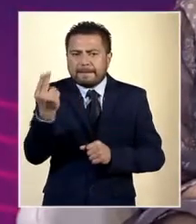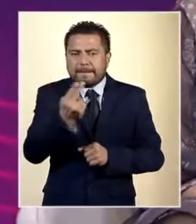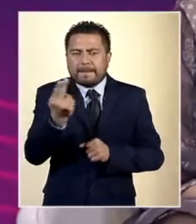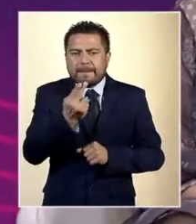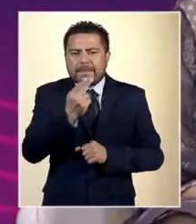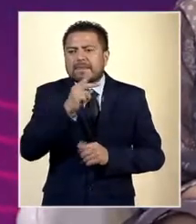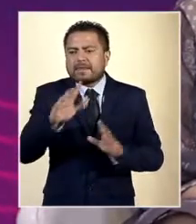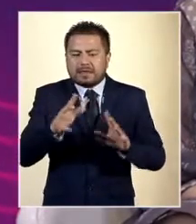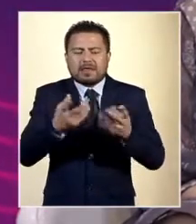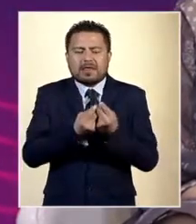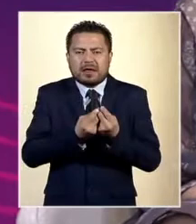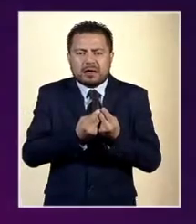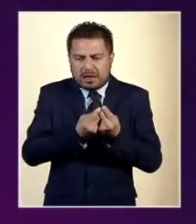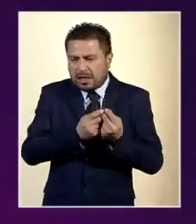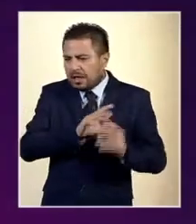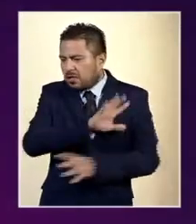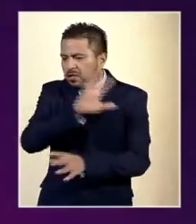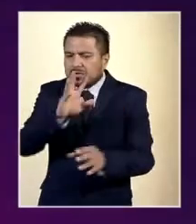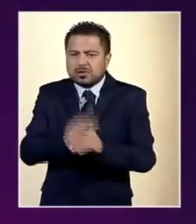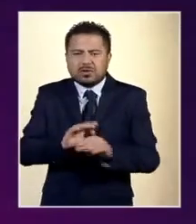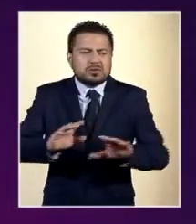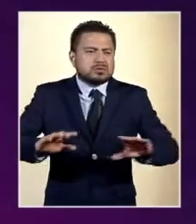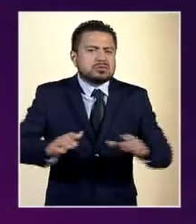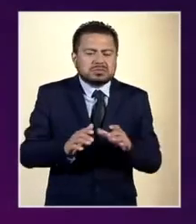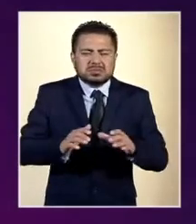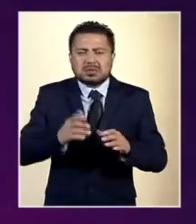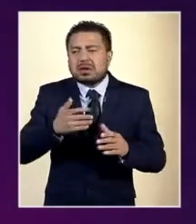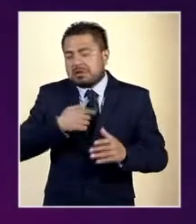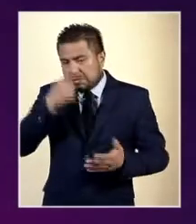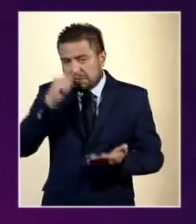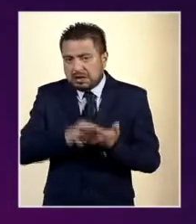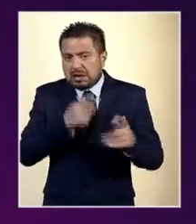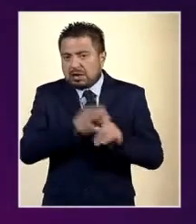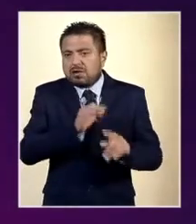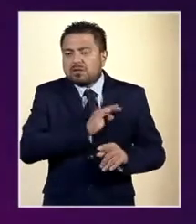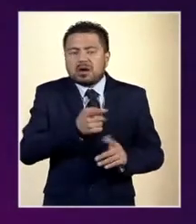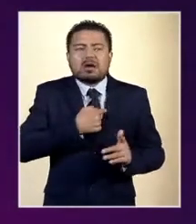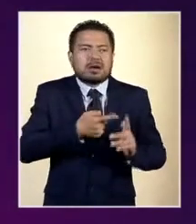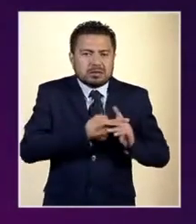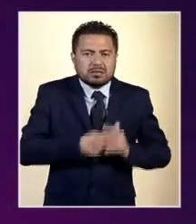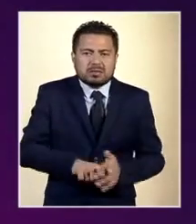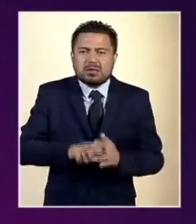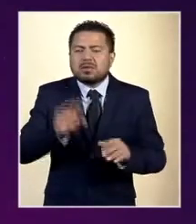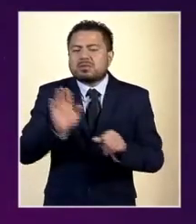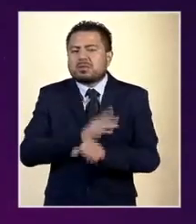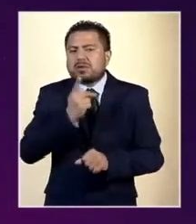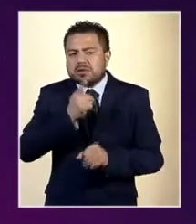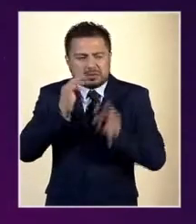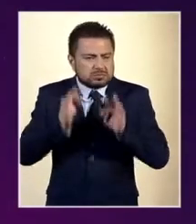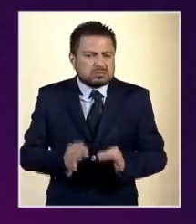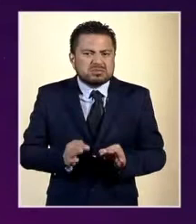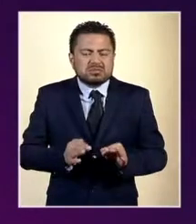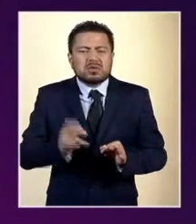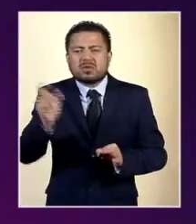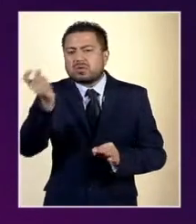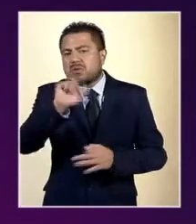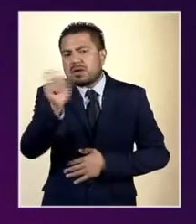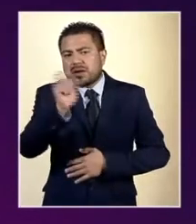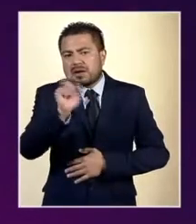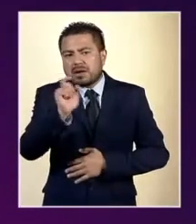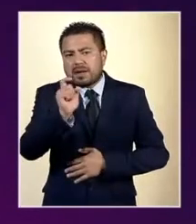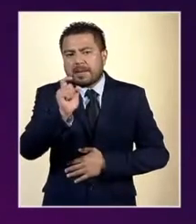y que es parte del buen trato hacia todos y todas. Entonces, pues creo que es ahí cuando podríamos empezar. Porque realmente